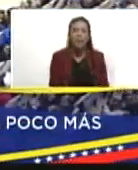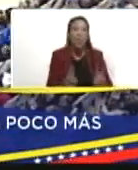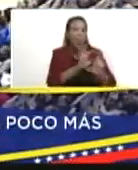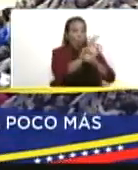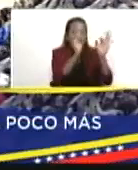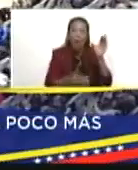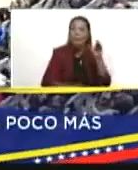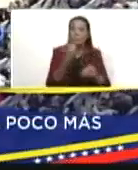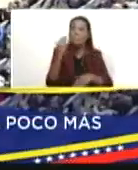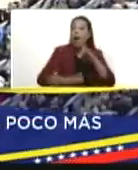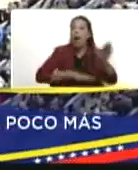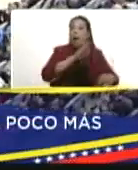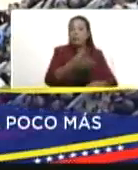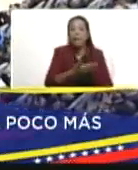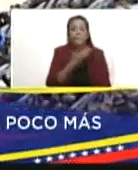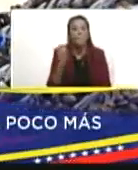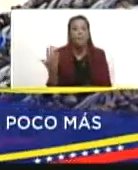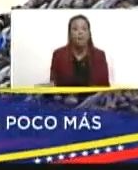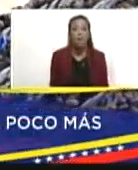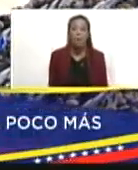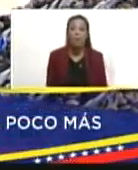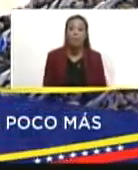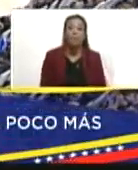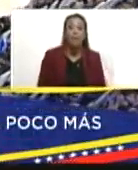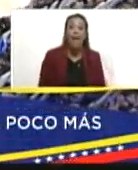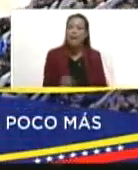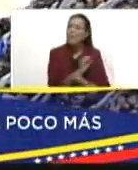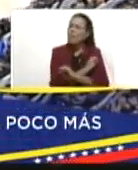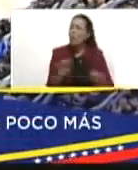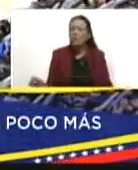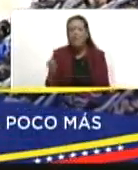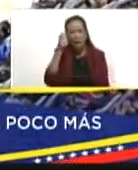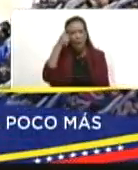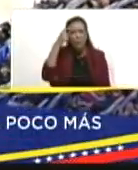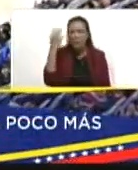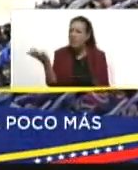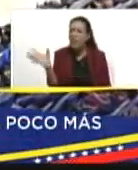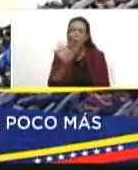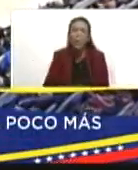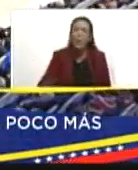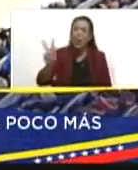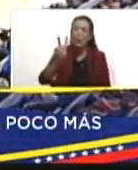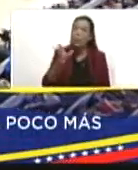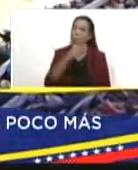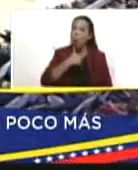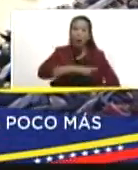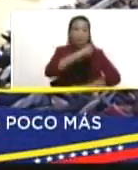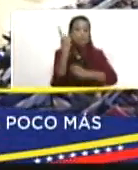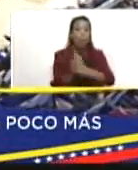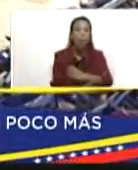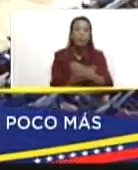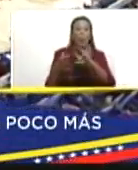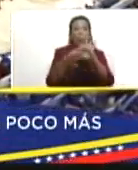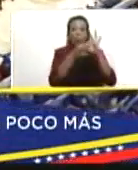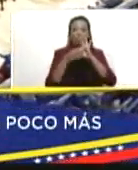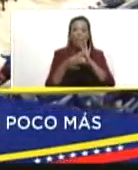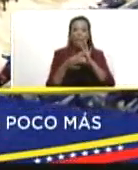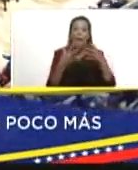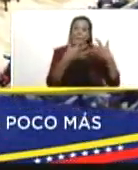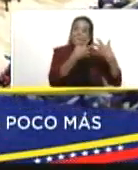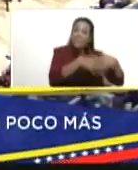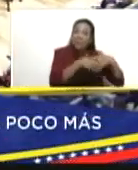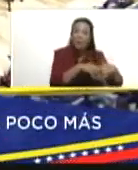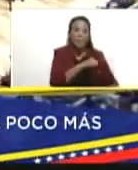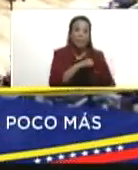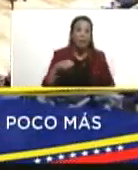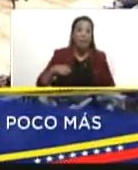nuevo avance es imposible que el país avance sin una poderosa Unión entre